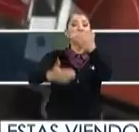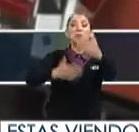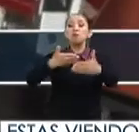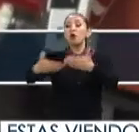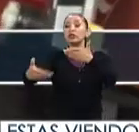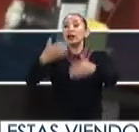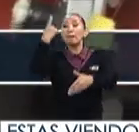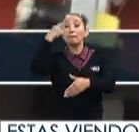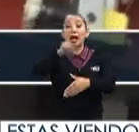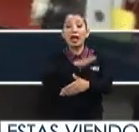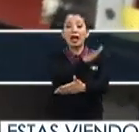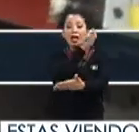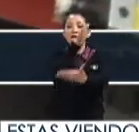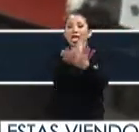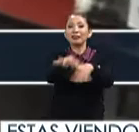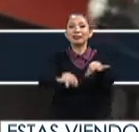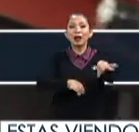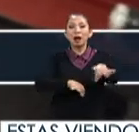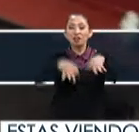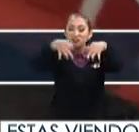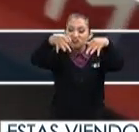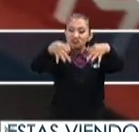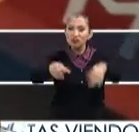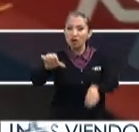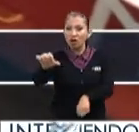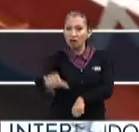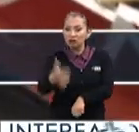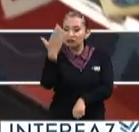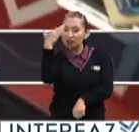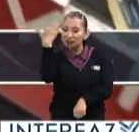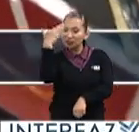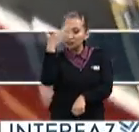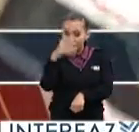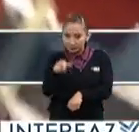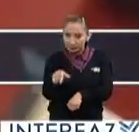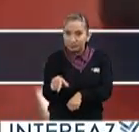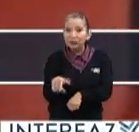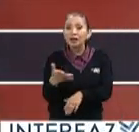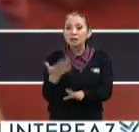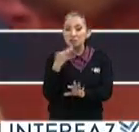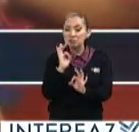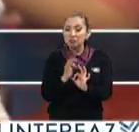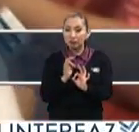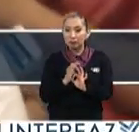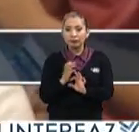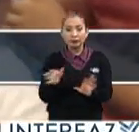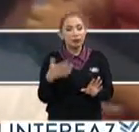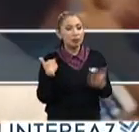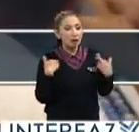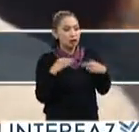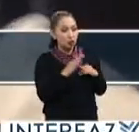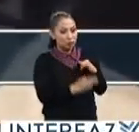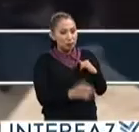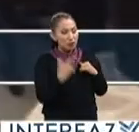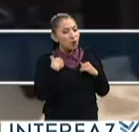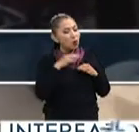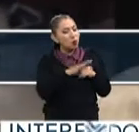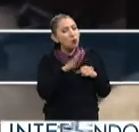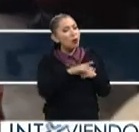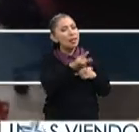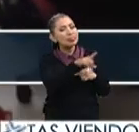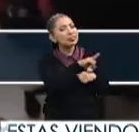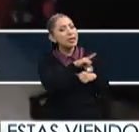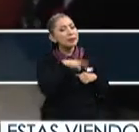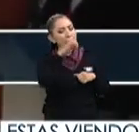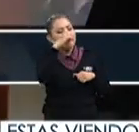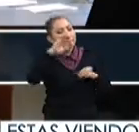para que su inserción sea inmediata y sea muy efectiva. Maestro, finalmente me gustaría preguntar, ¿cuál debe ser